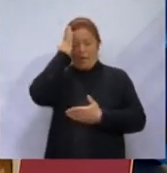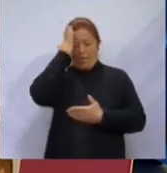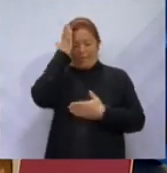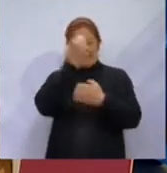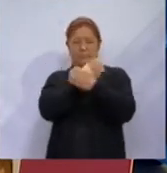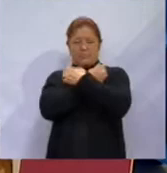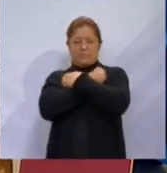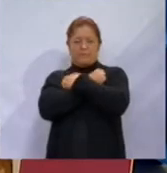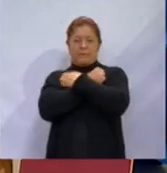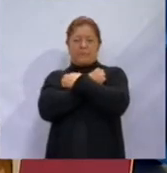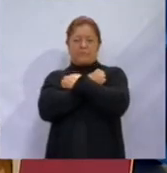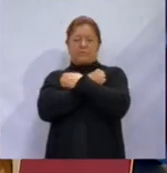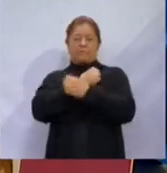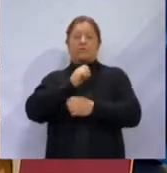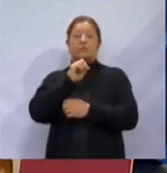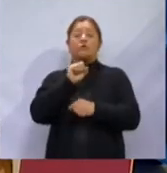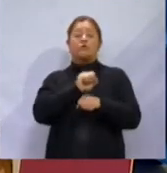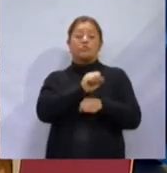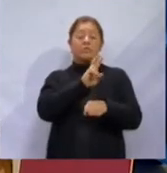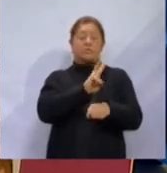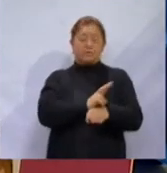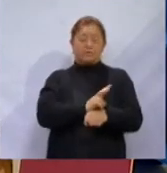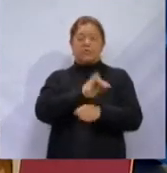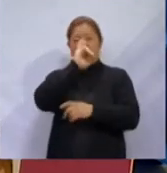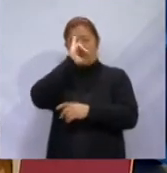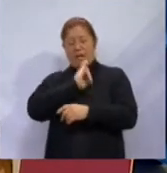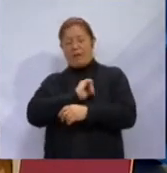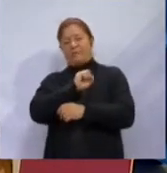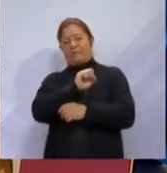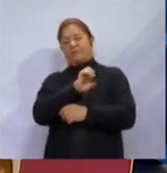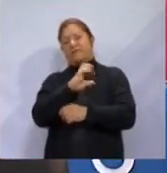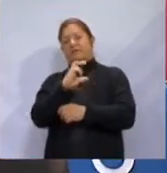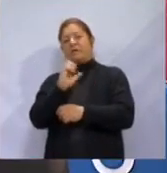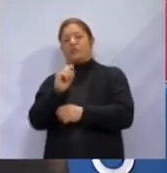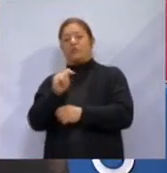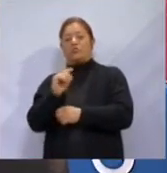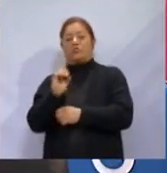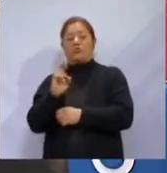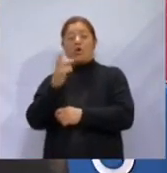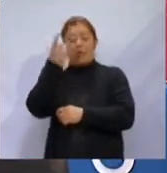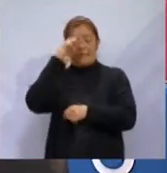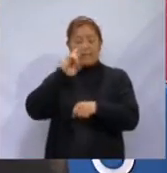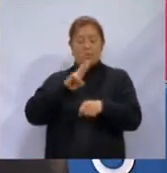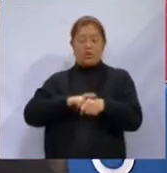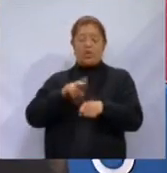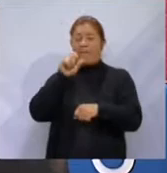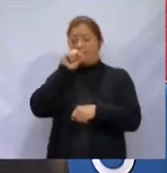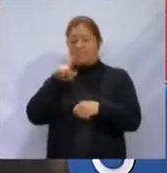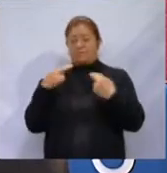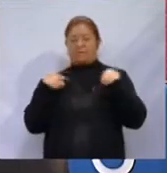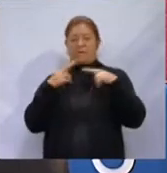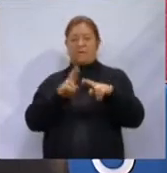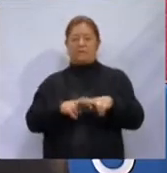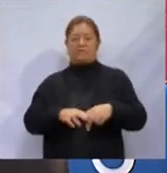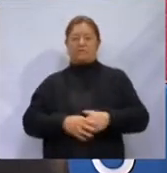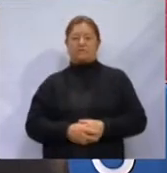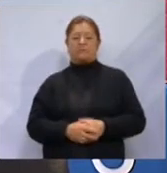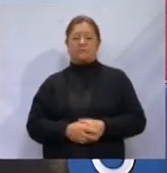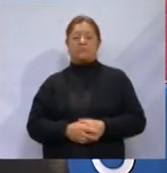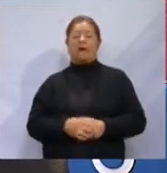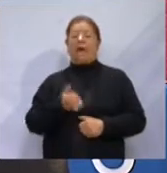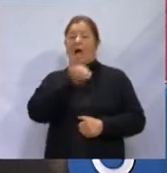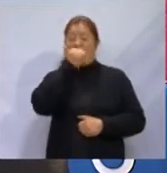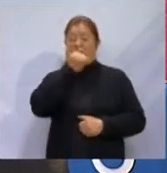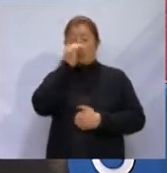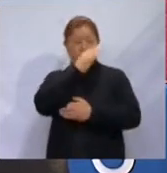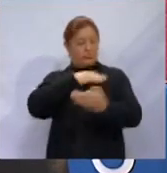educativas, supervisores, jefes de sector, directivos, los mismos maestros, todos los